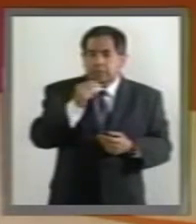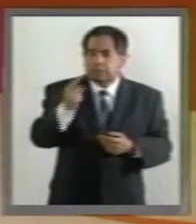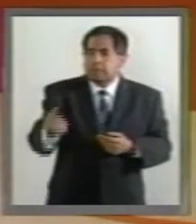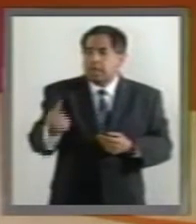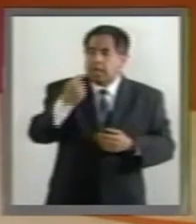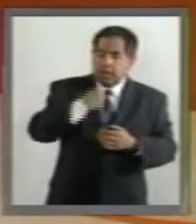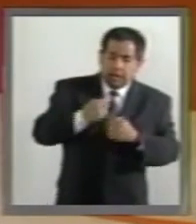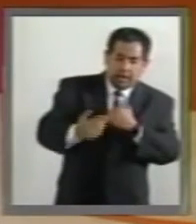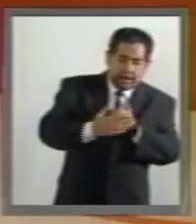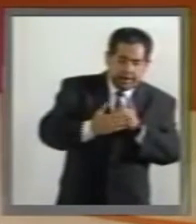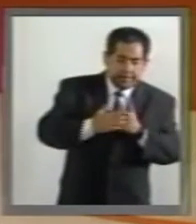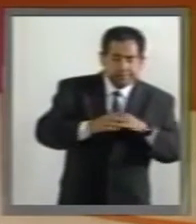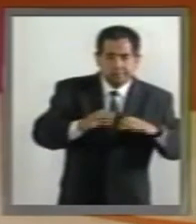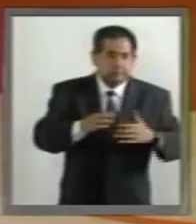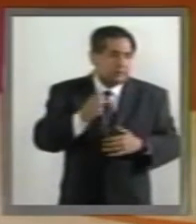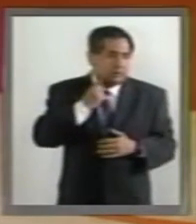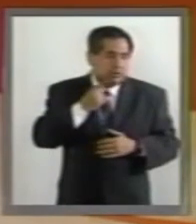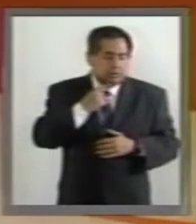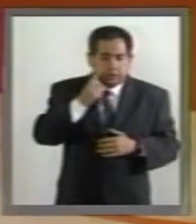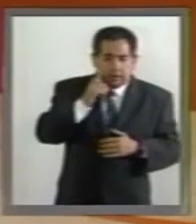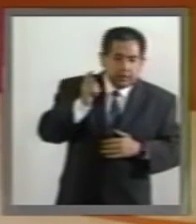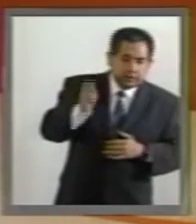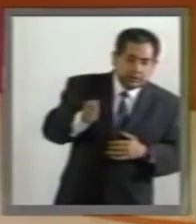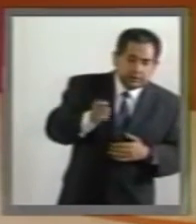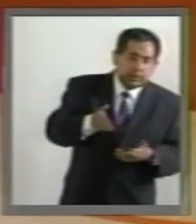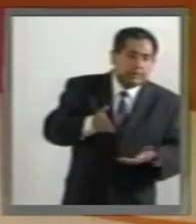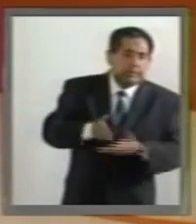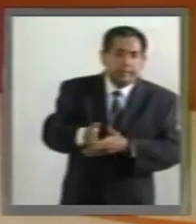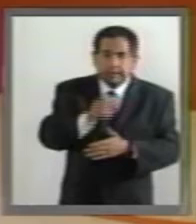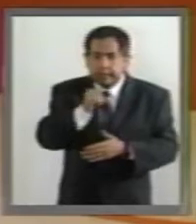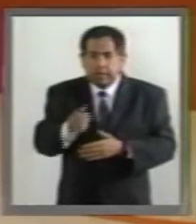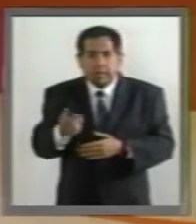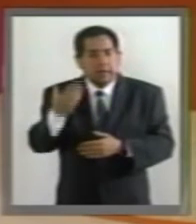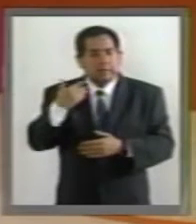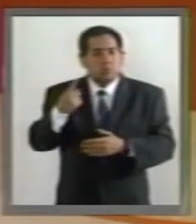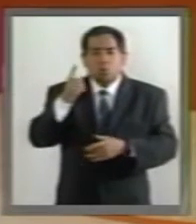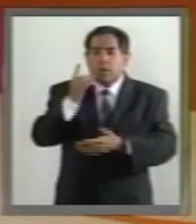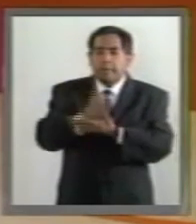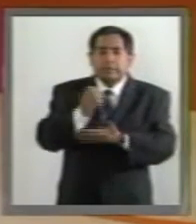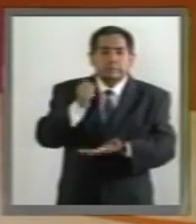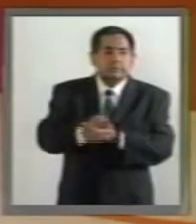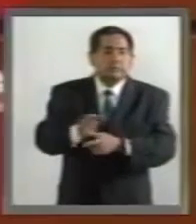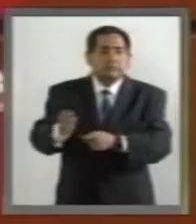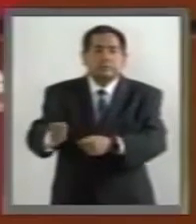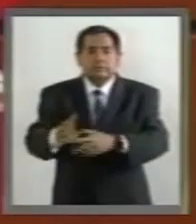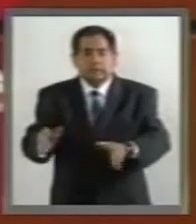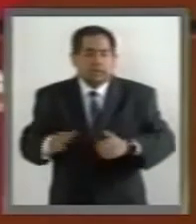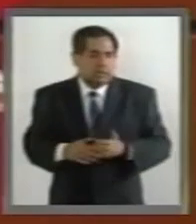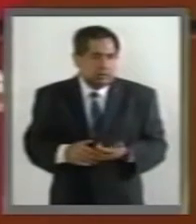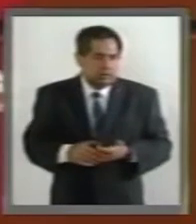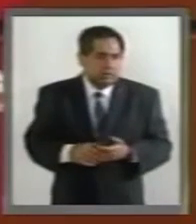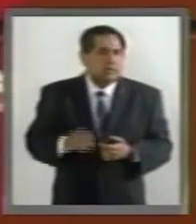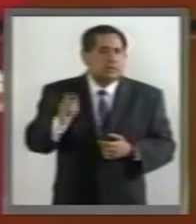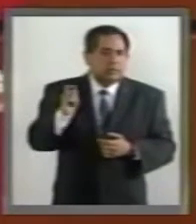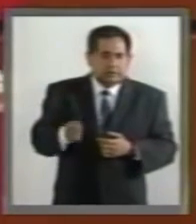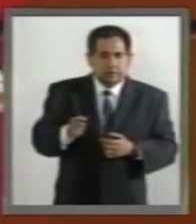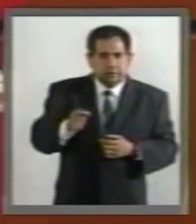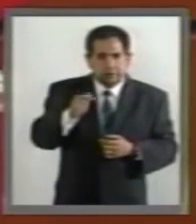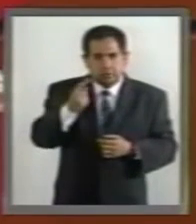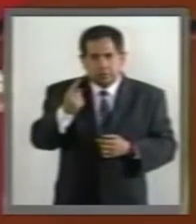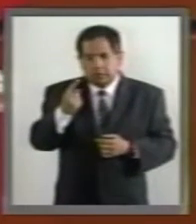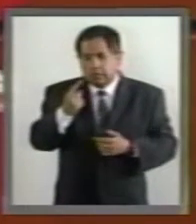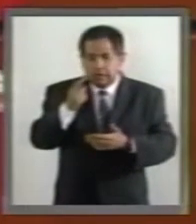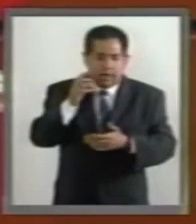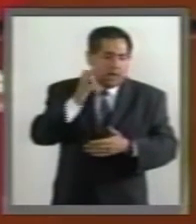Legislativo tenga posibilidad de incidir en el proceso. Es decir, la Cámara de Diputados